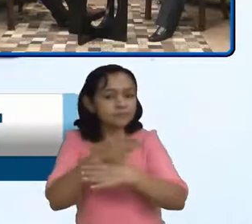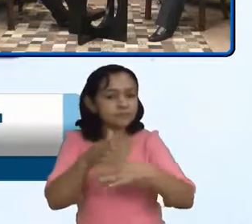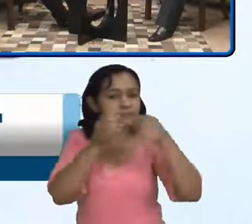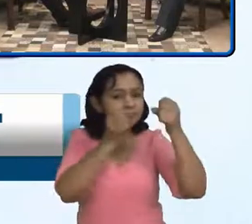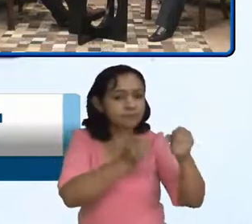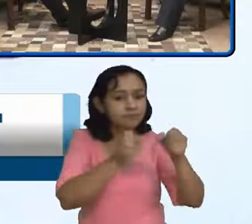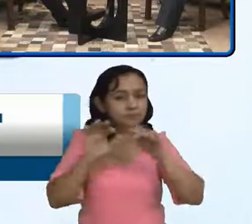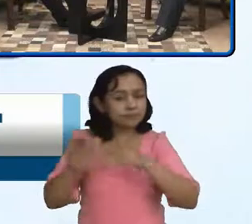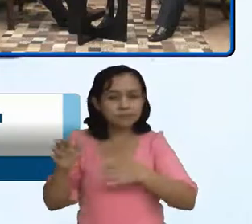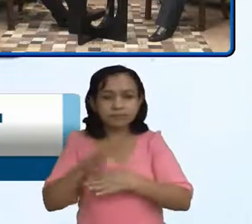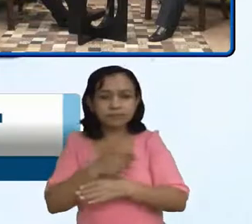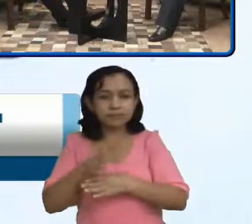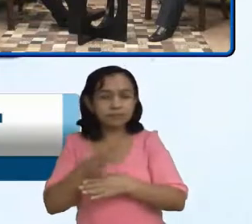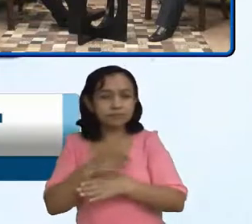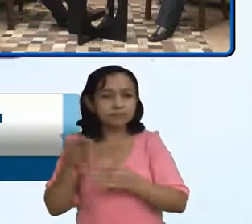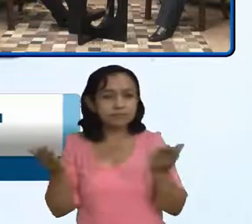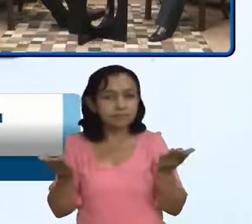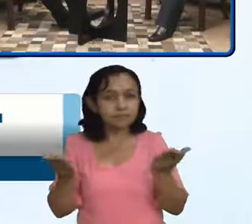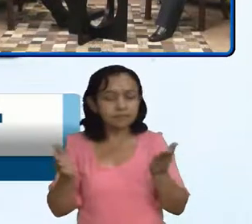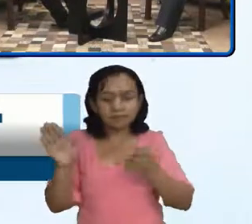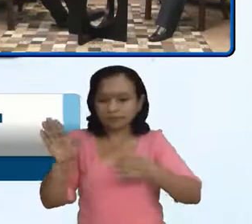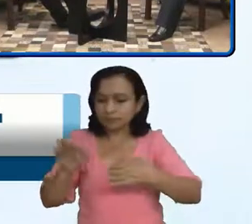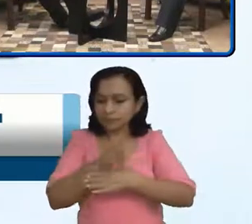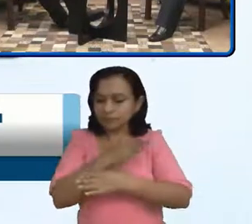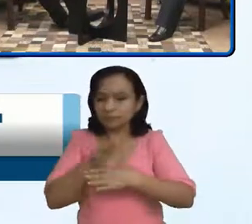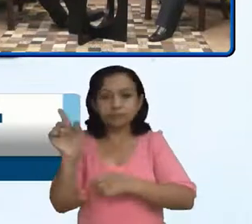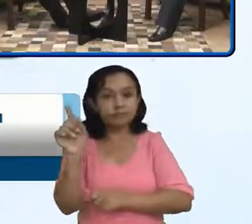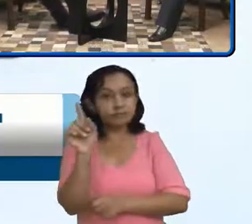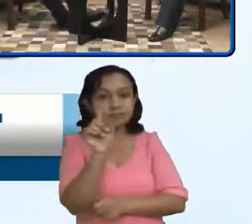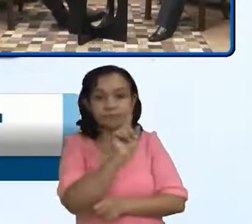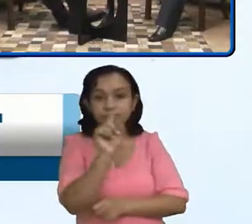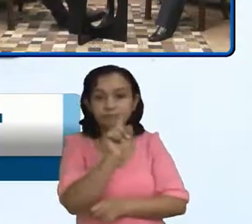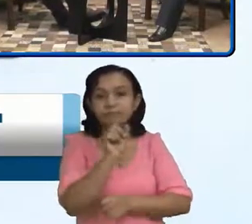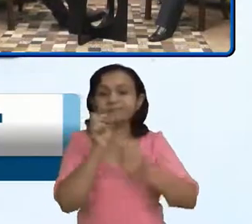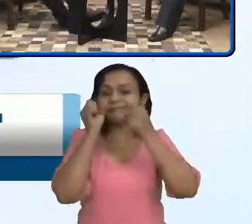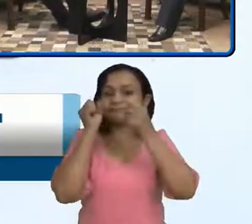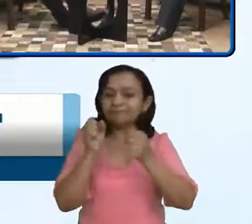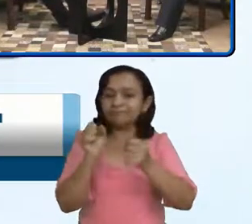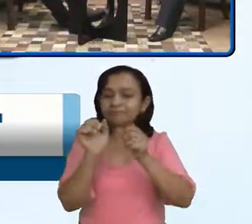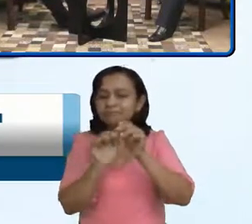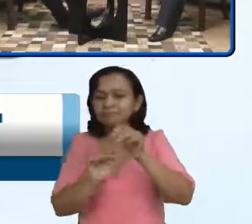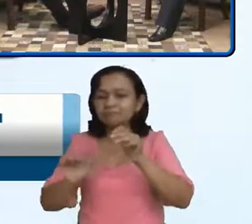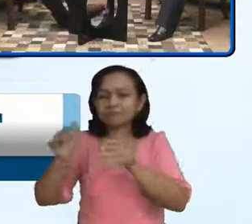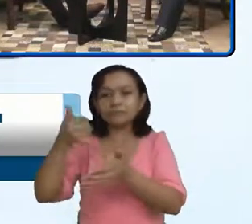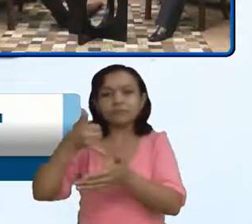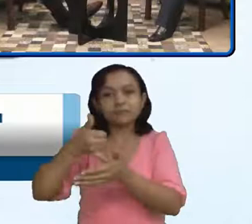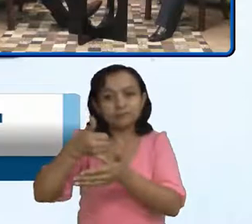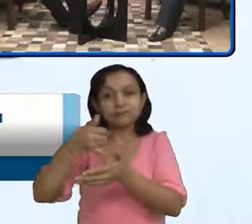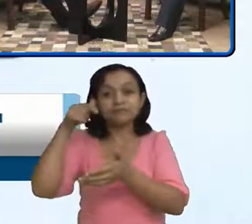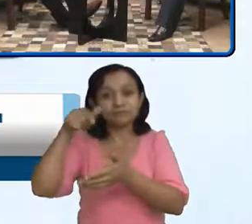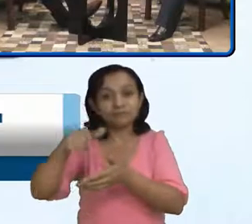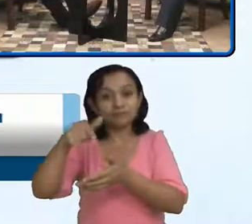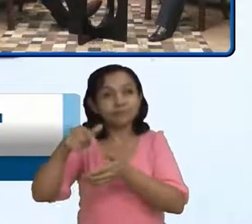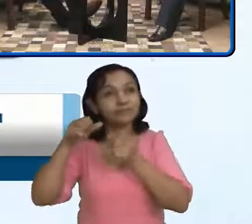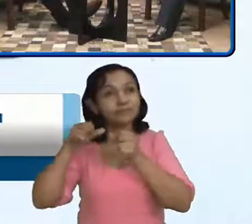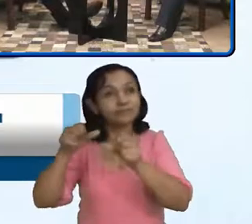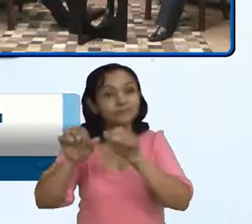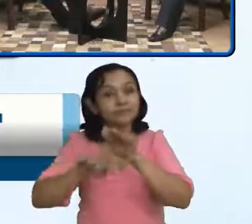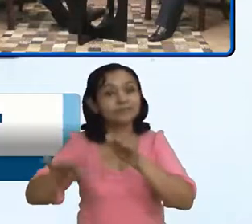alguna diferencia? No hay diferencia, ¿verdad? Pero el sexo masculino en realidad es el sexo débil con respecto a las